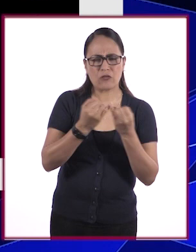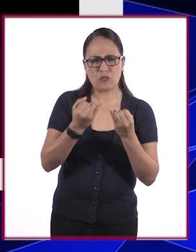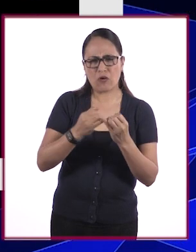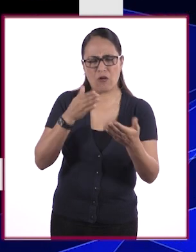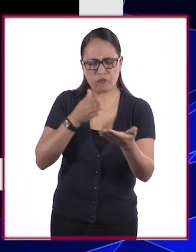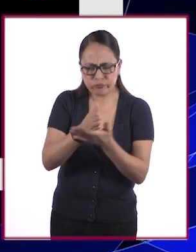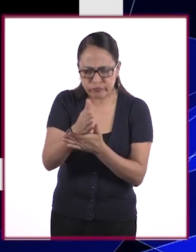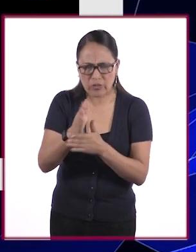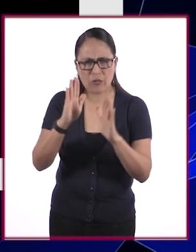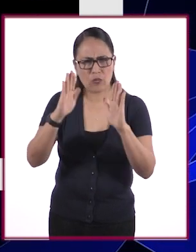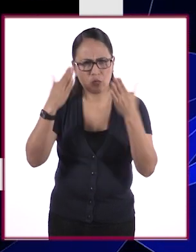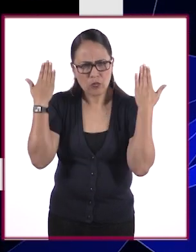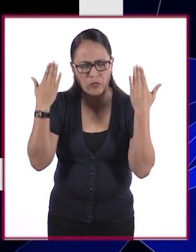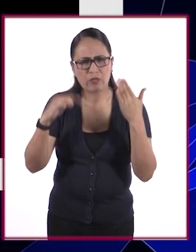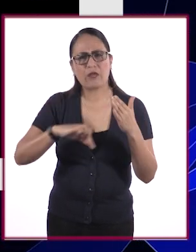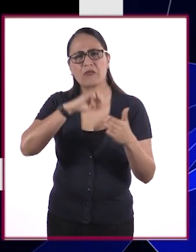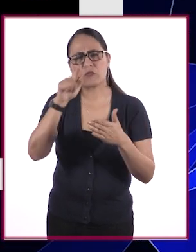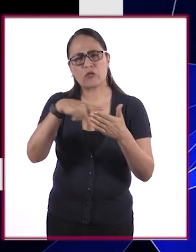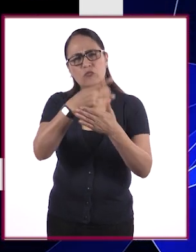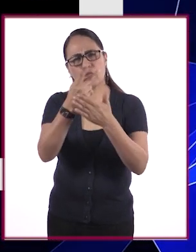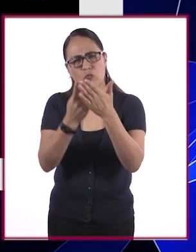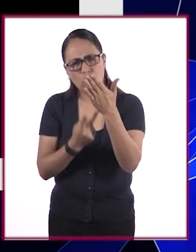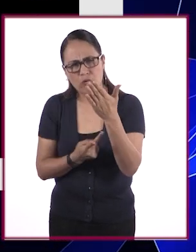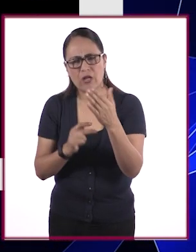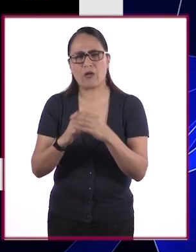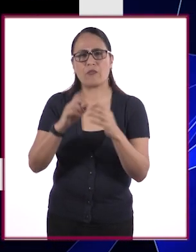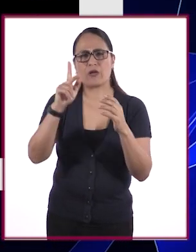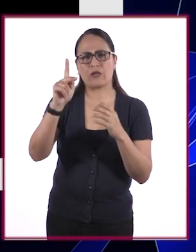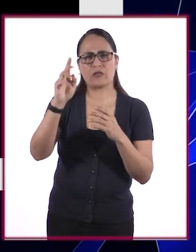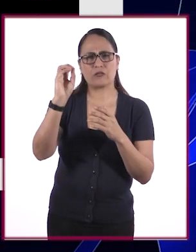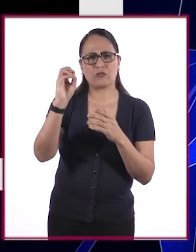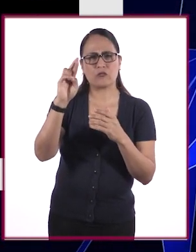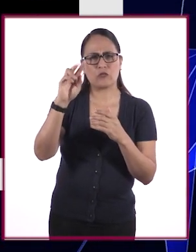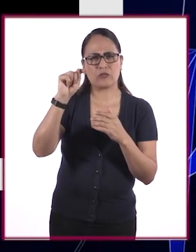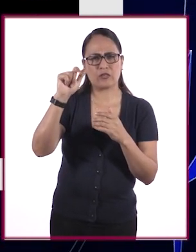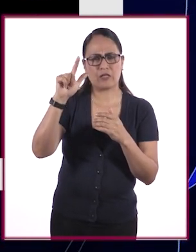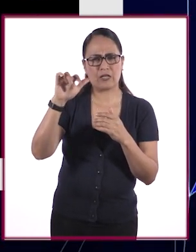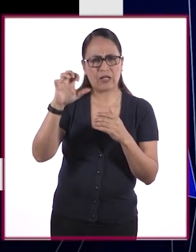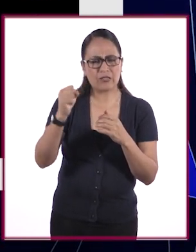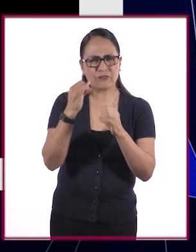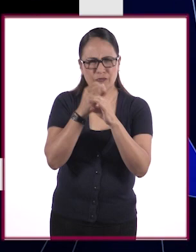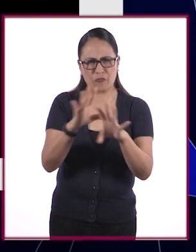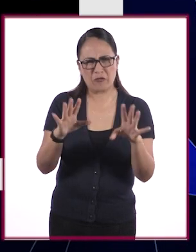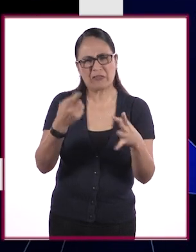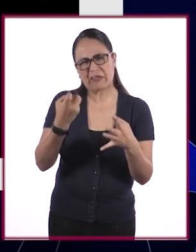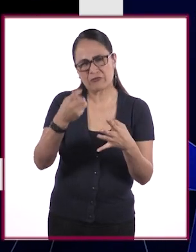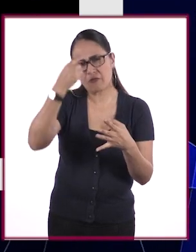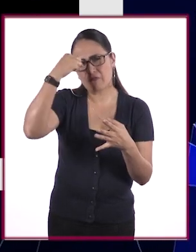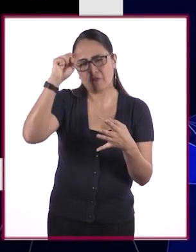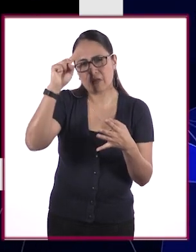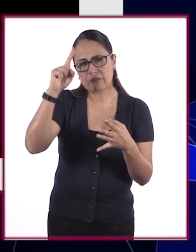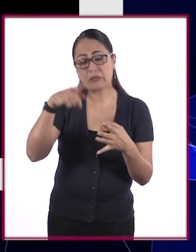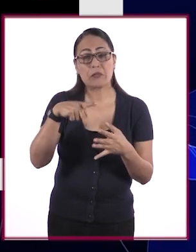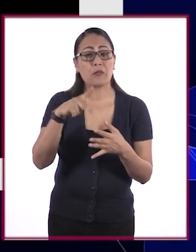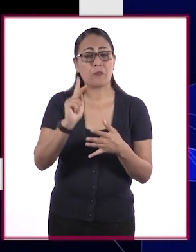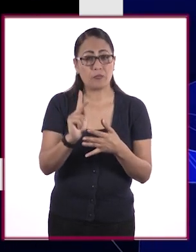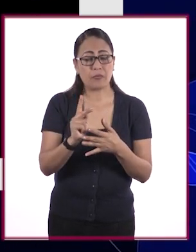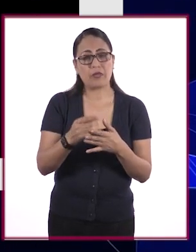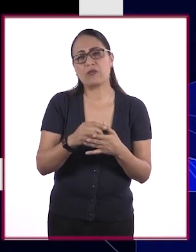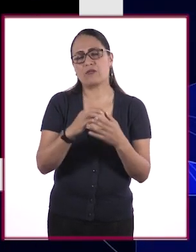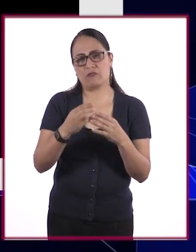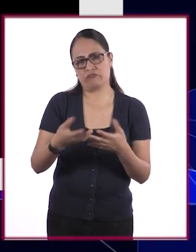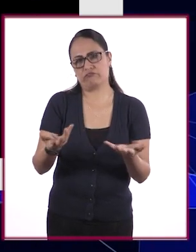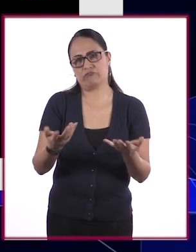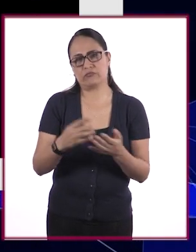acceso, ya desarrollar los programas, los portales de información ya es una cuestión más sencilla. Pero tener el